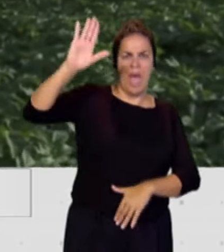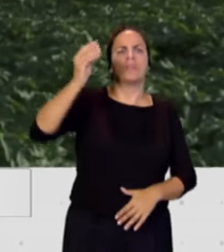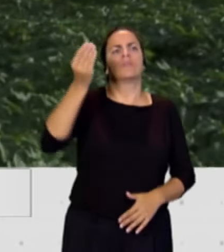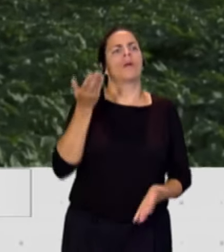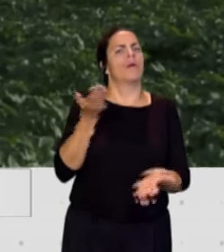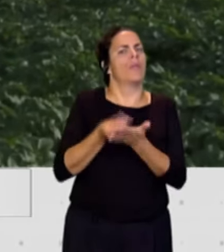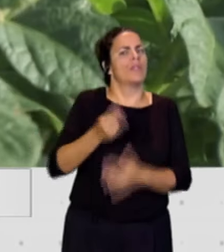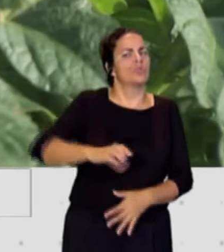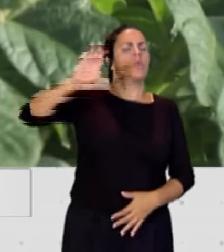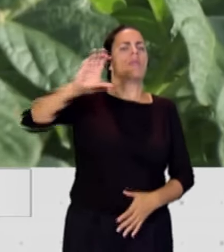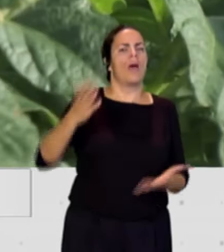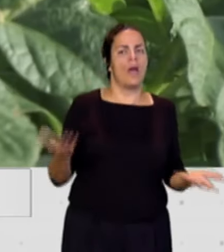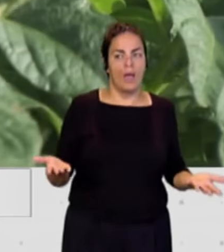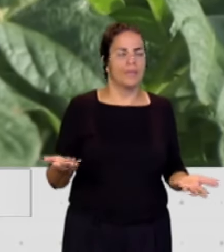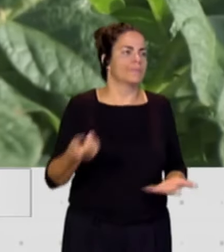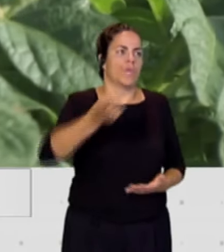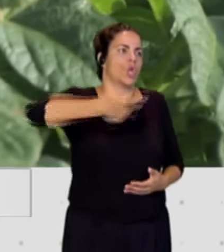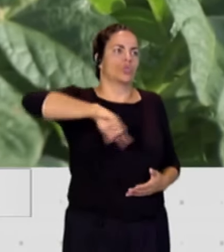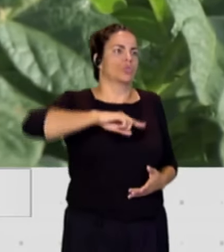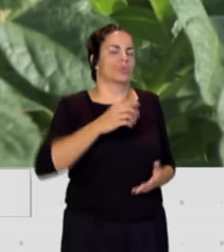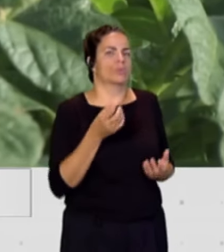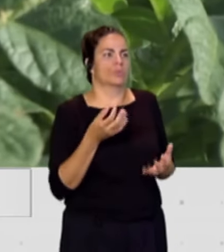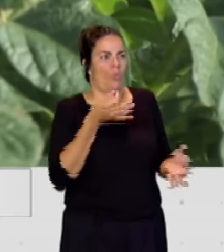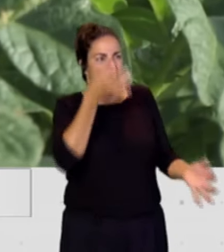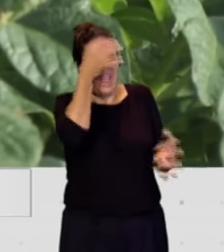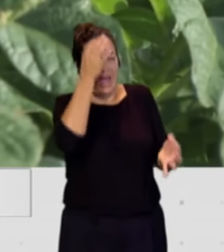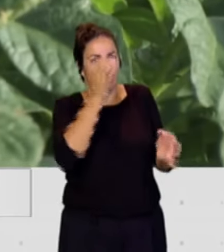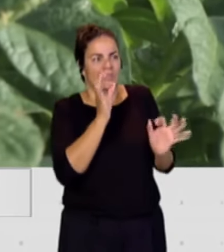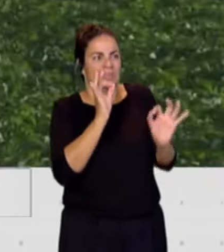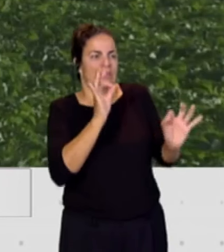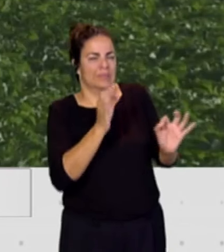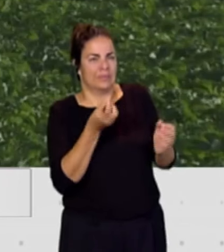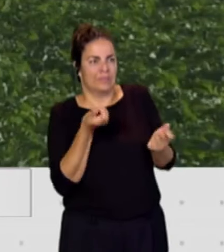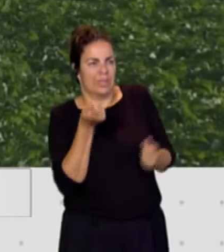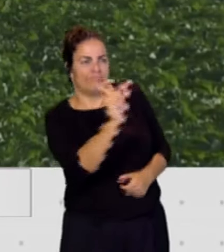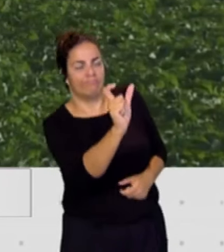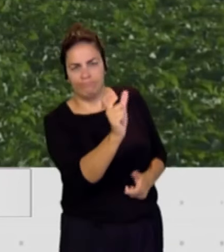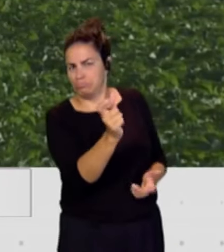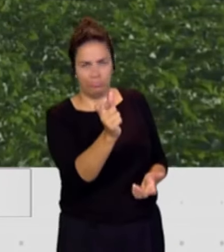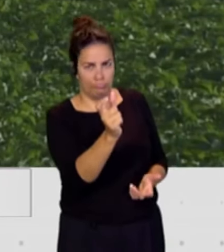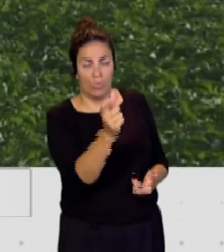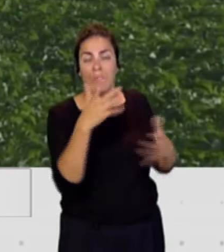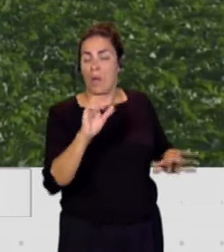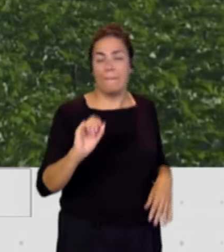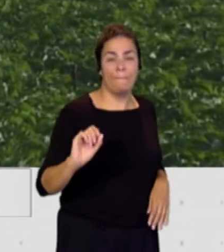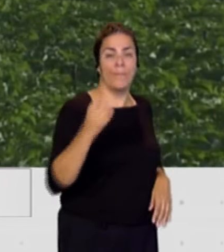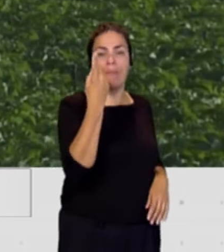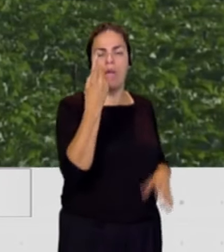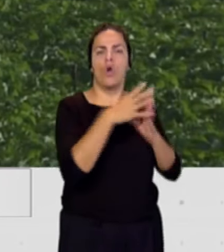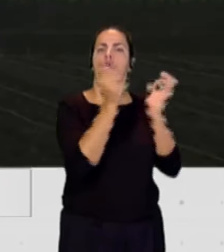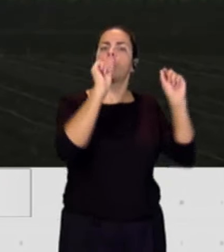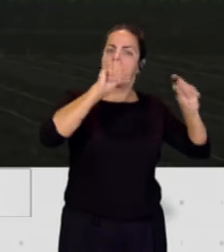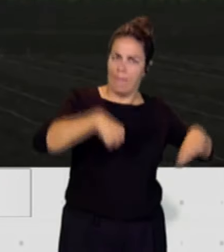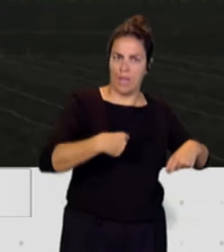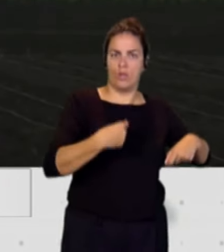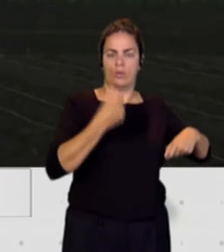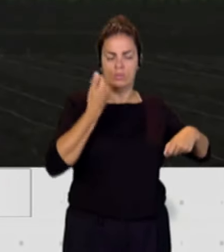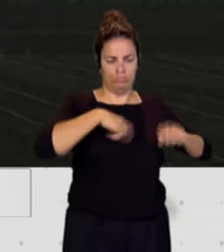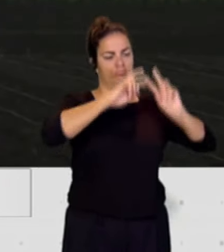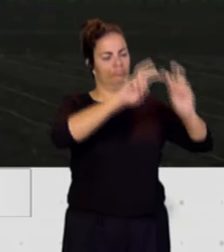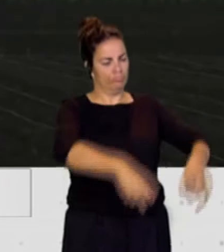no lo hemos cuantificado HM lo primero es normalizar el el convenio a